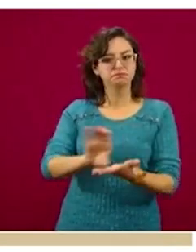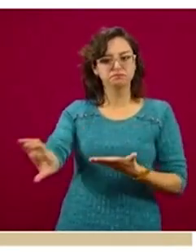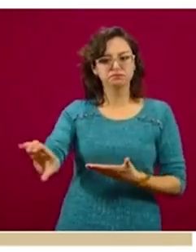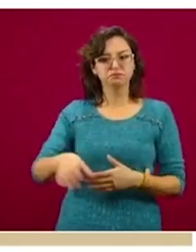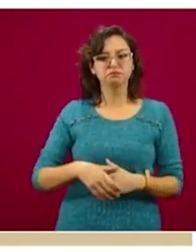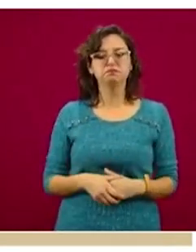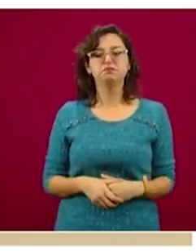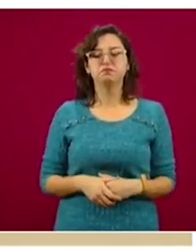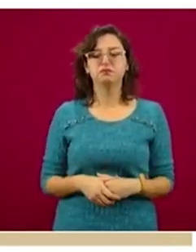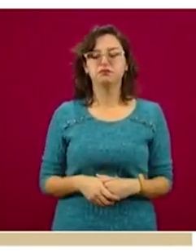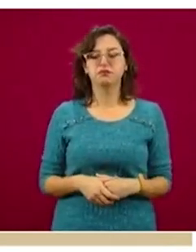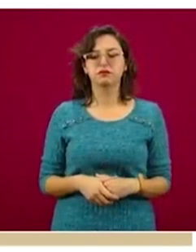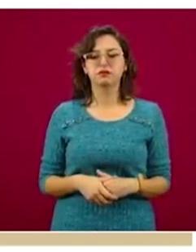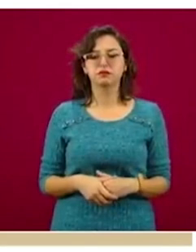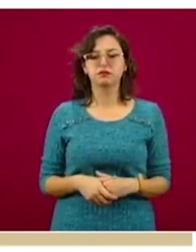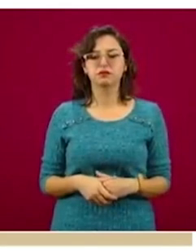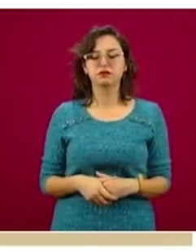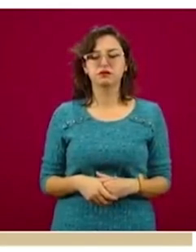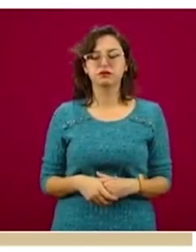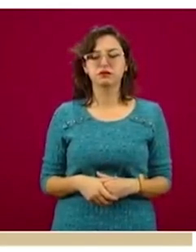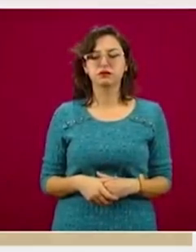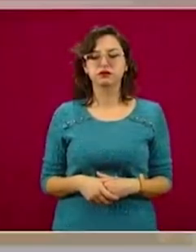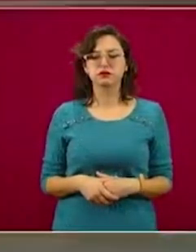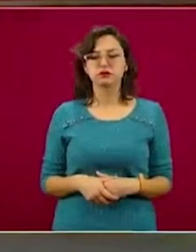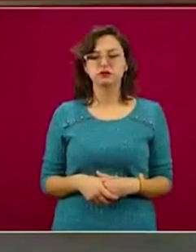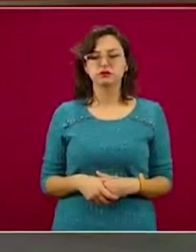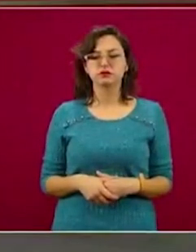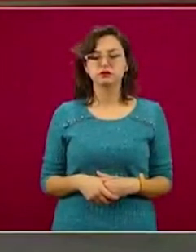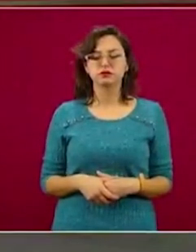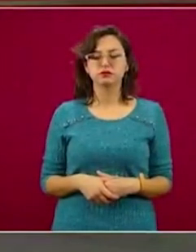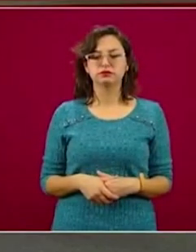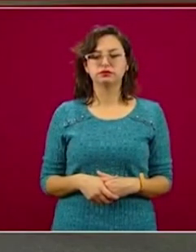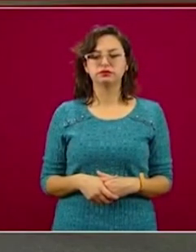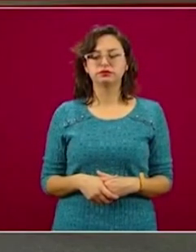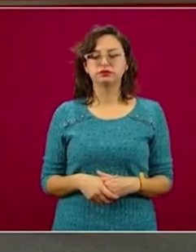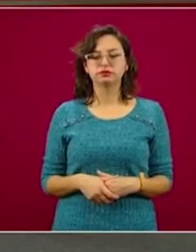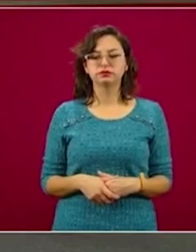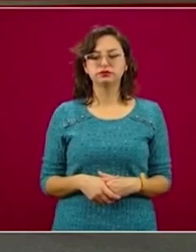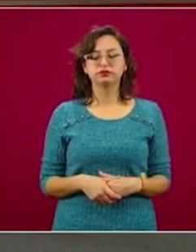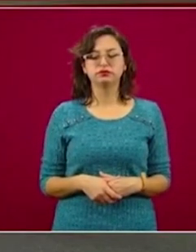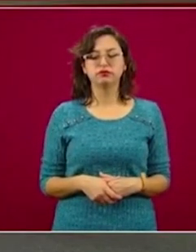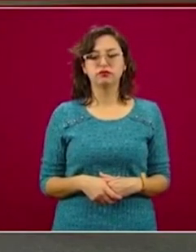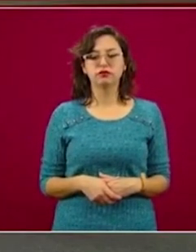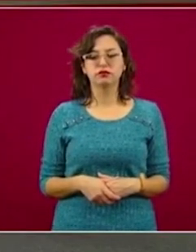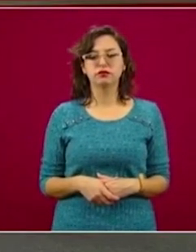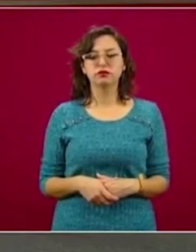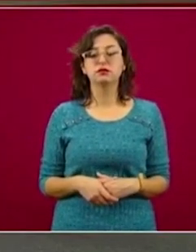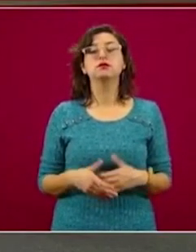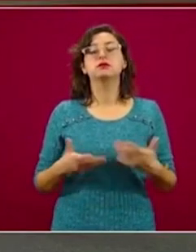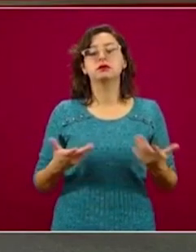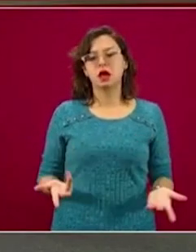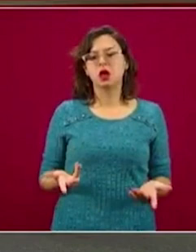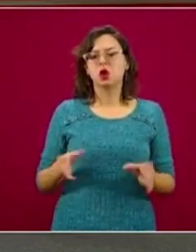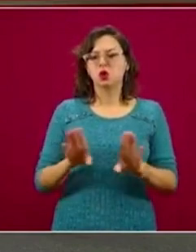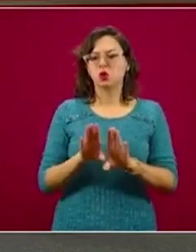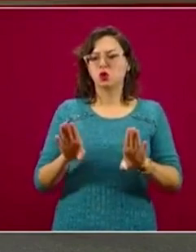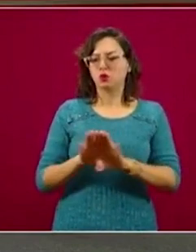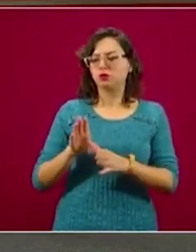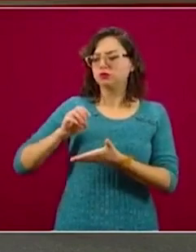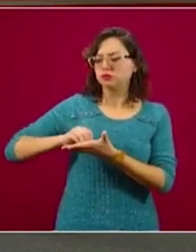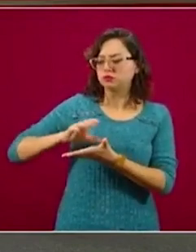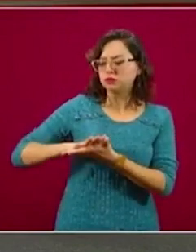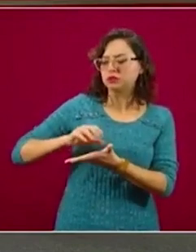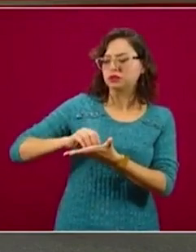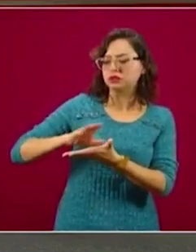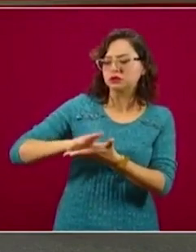de los criterios antes señalados la siguiente en ese sentido así ha ido la evolución del registro al